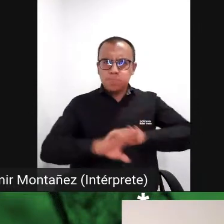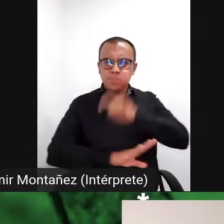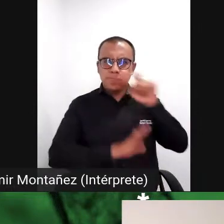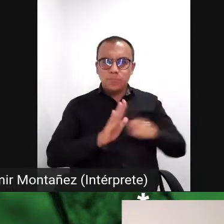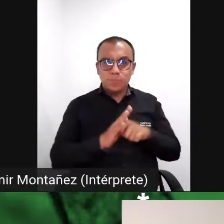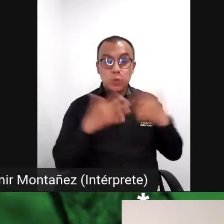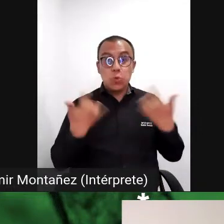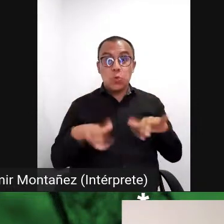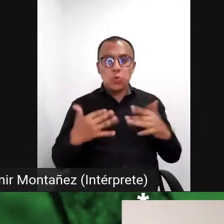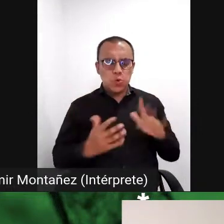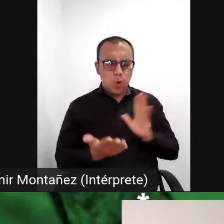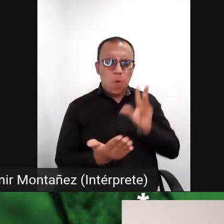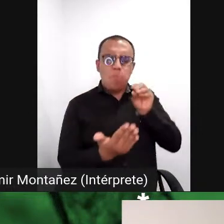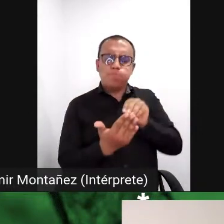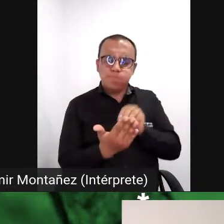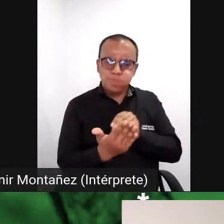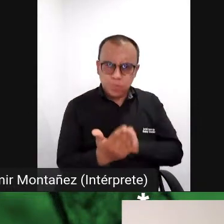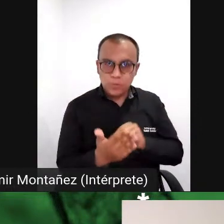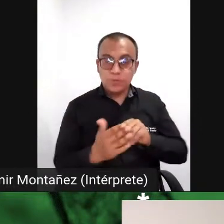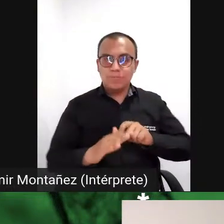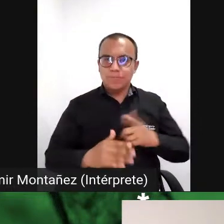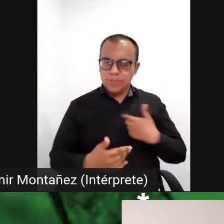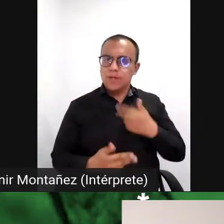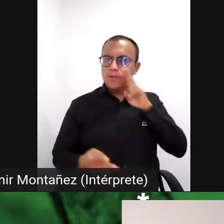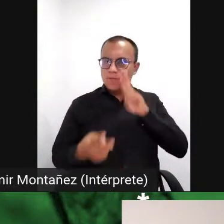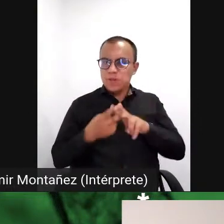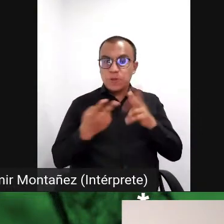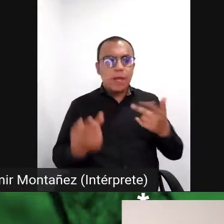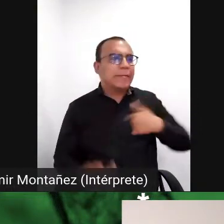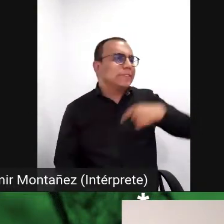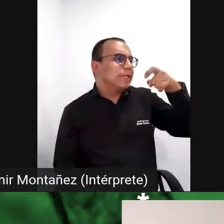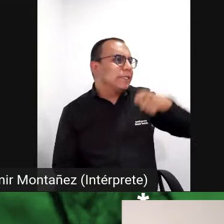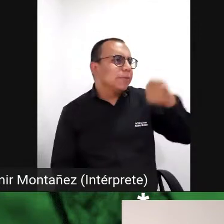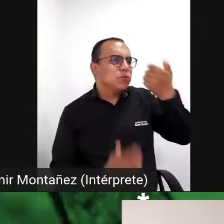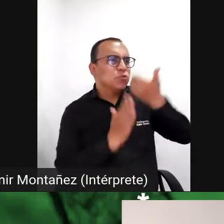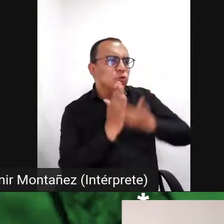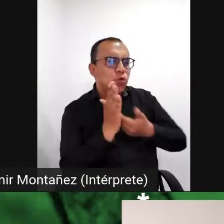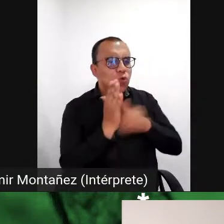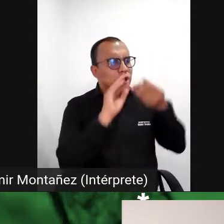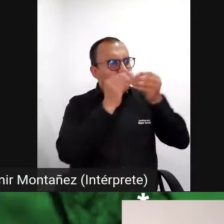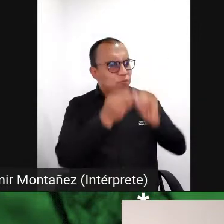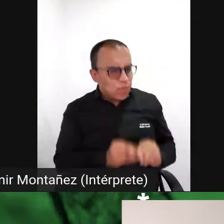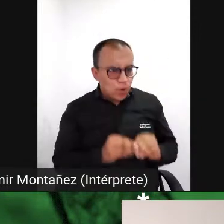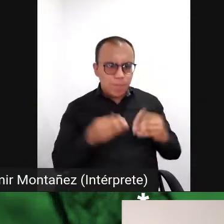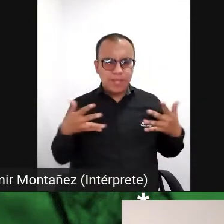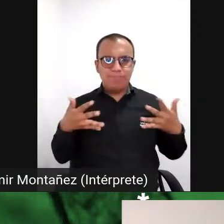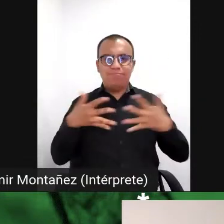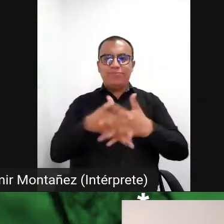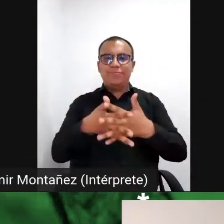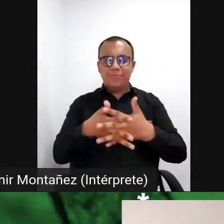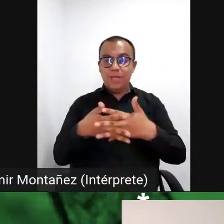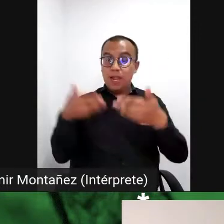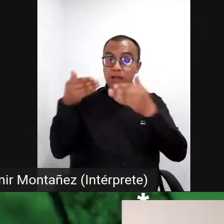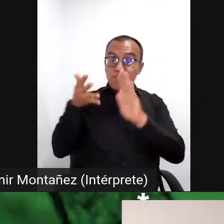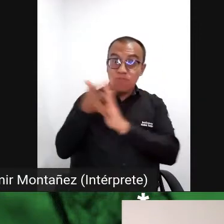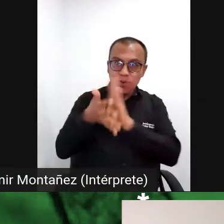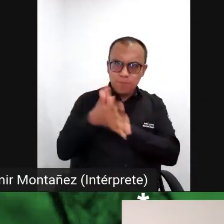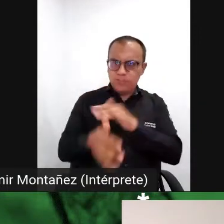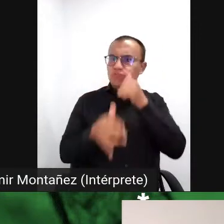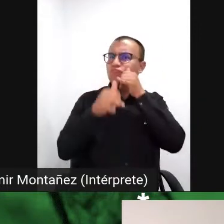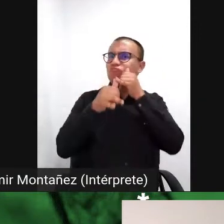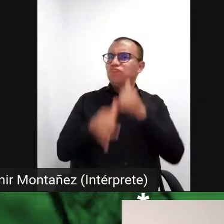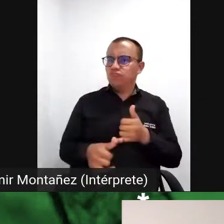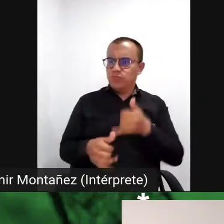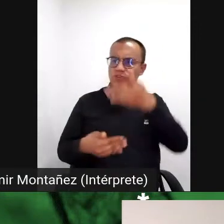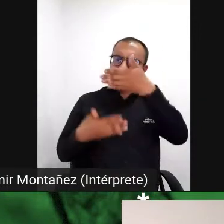entrar, porque dijimos que, bueno, necesitamos una manera de cruzar esa información. La información científica, ¿cómo